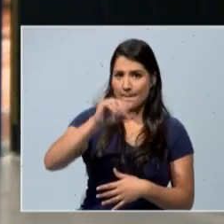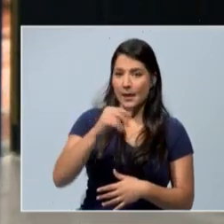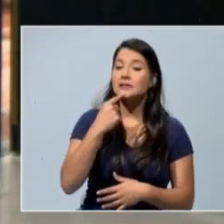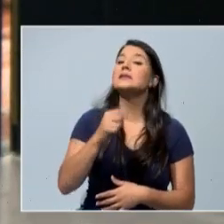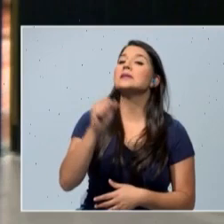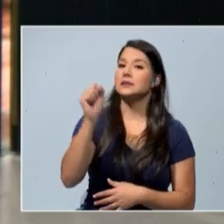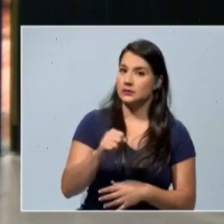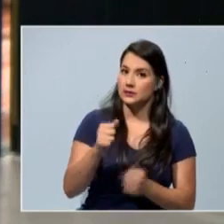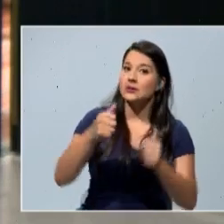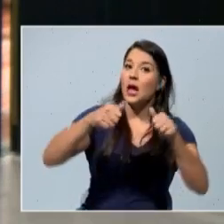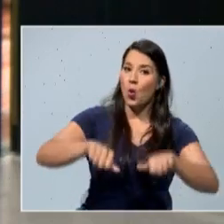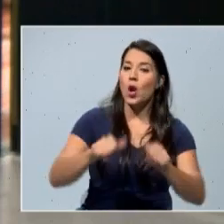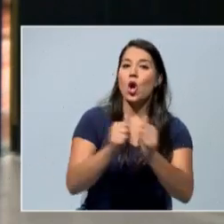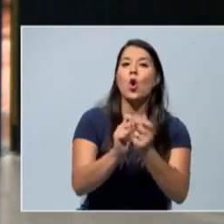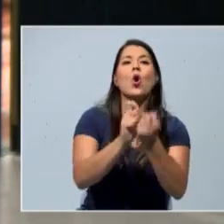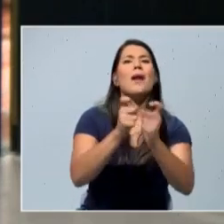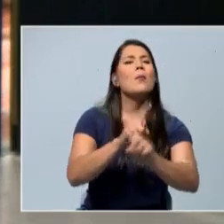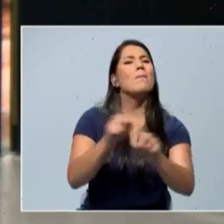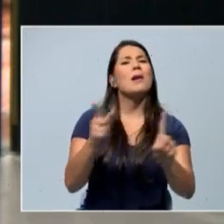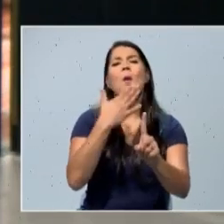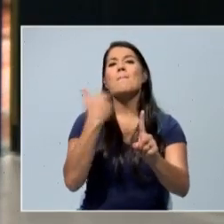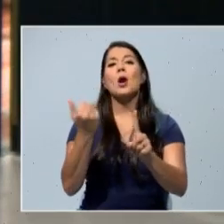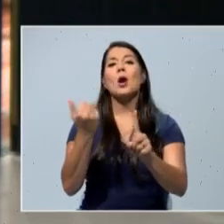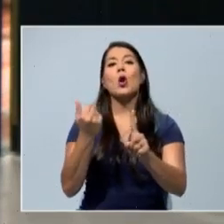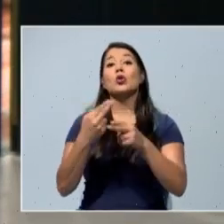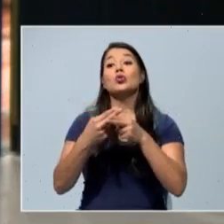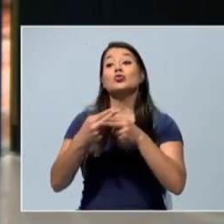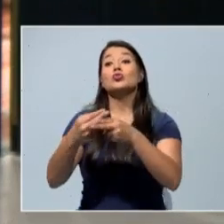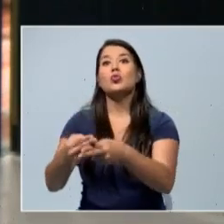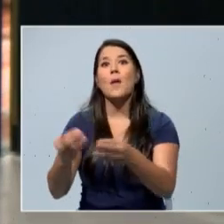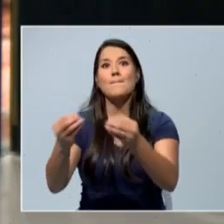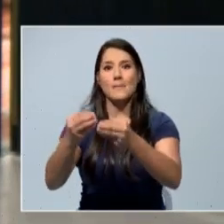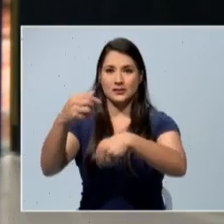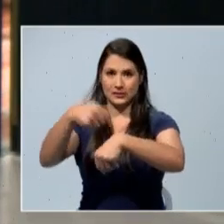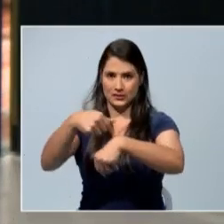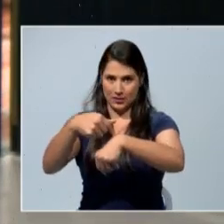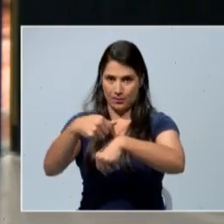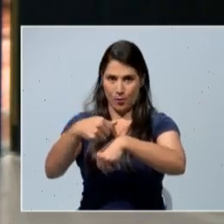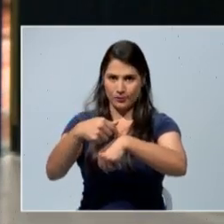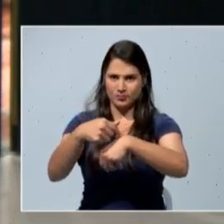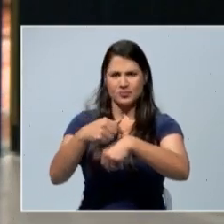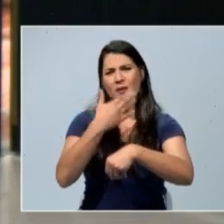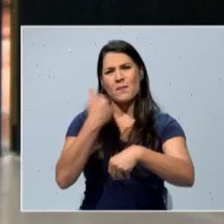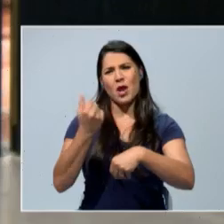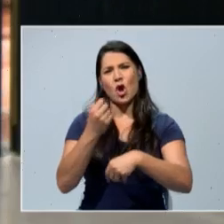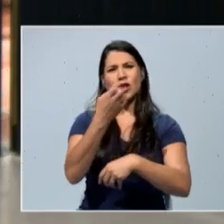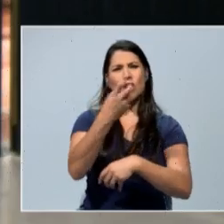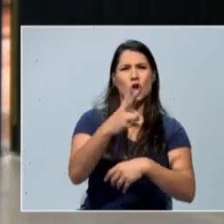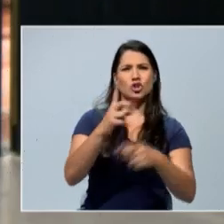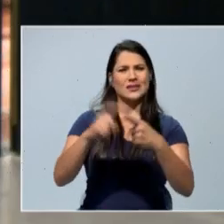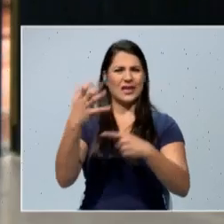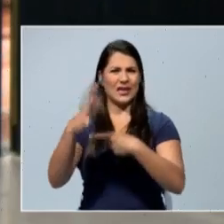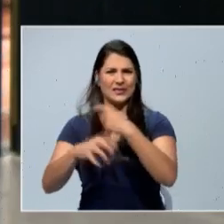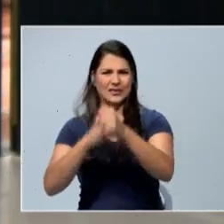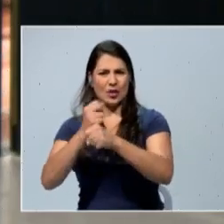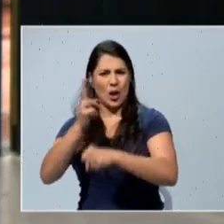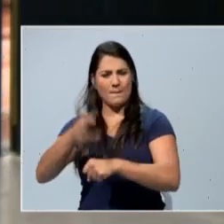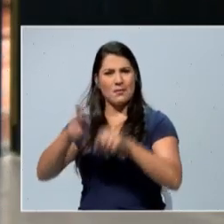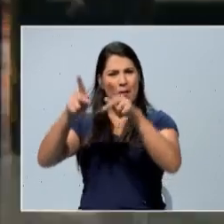modificación, pero que más bien se amplíe el plazo. Se habla de 12 a 15 años y que no haya reelección. Escuchemos estas